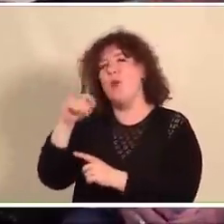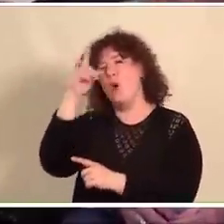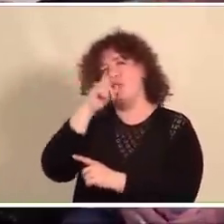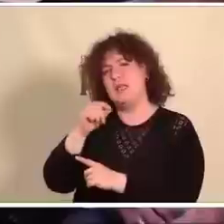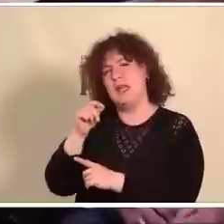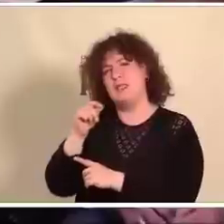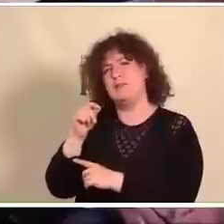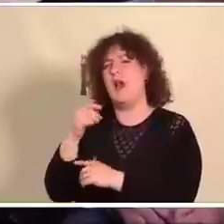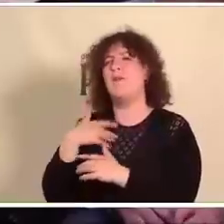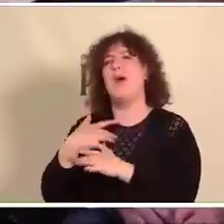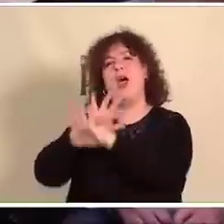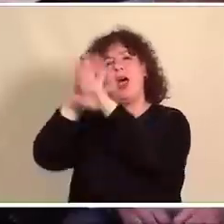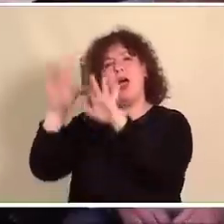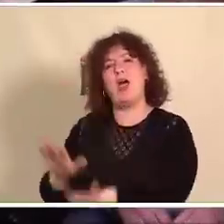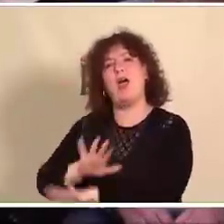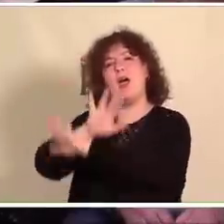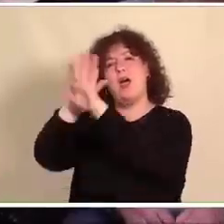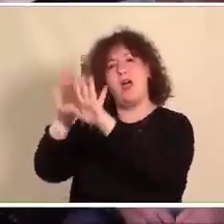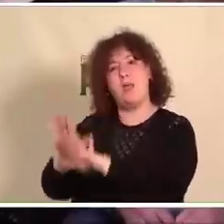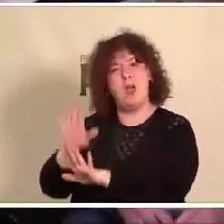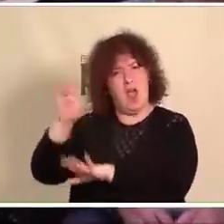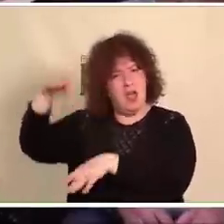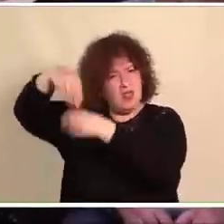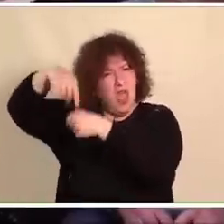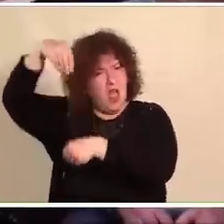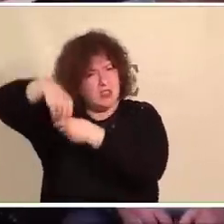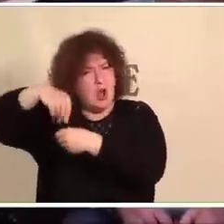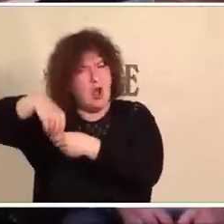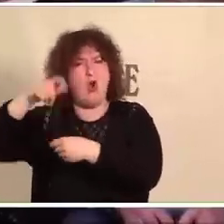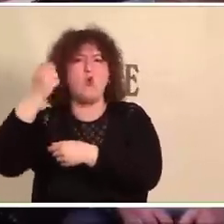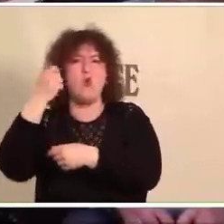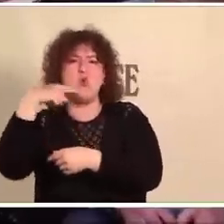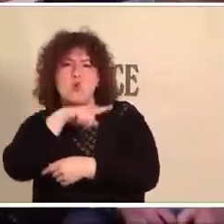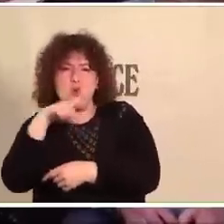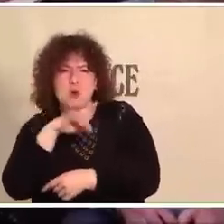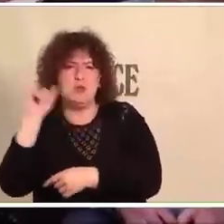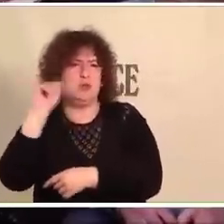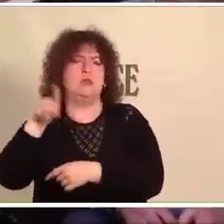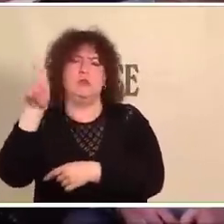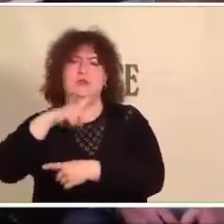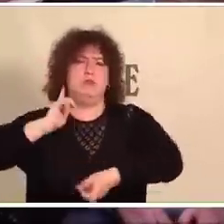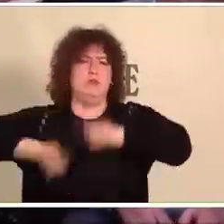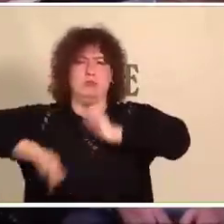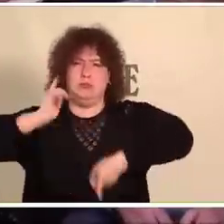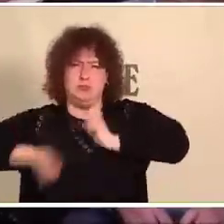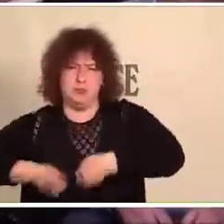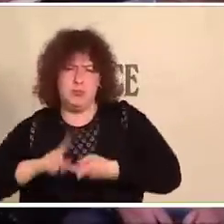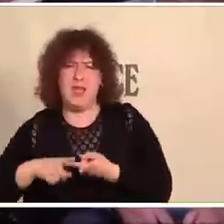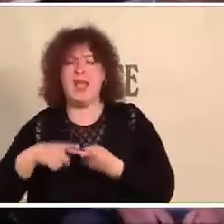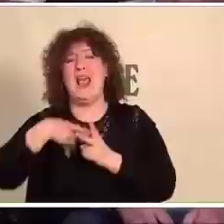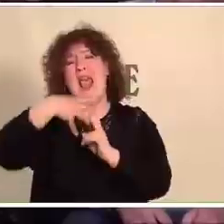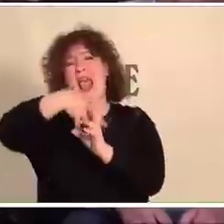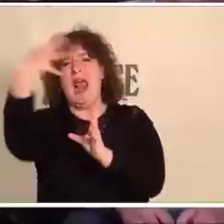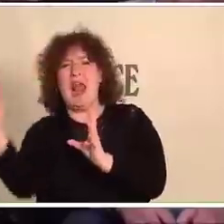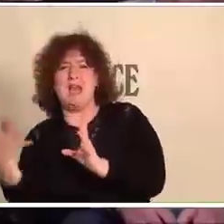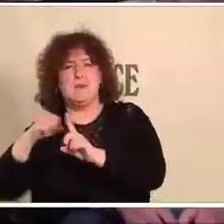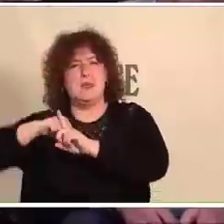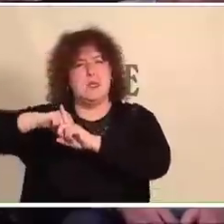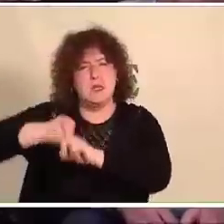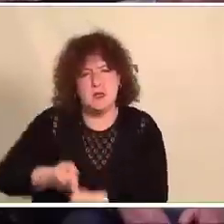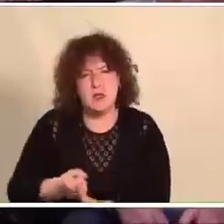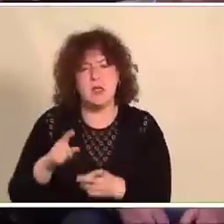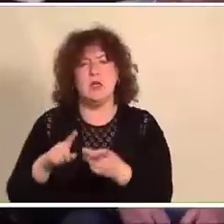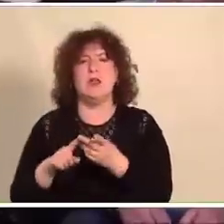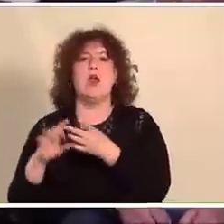autoritarismo a pesar de su persecución de la comunidad lgtbi a pesar de sus conocidos y fuertes vínculos con la extrema derecha europea